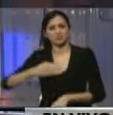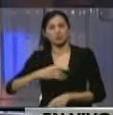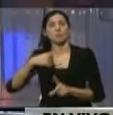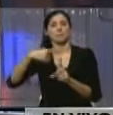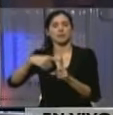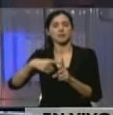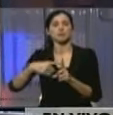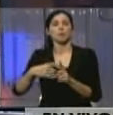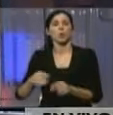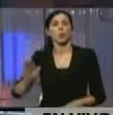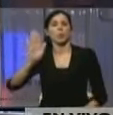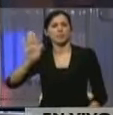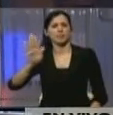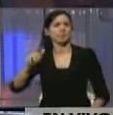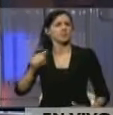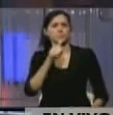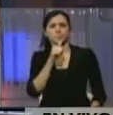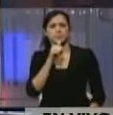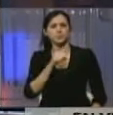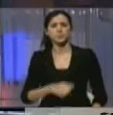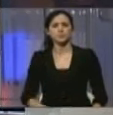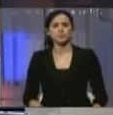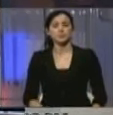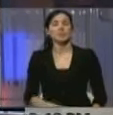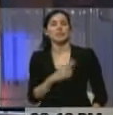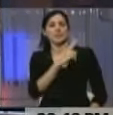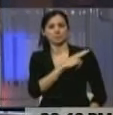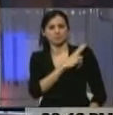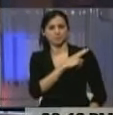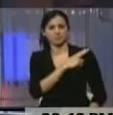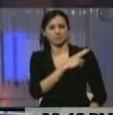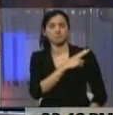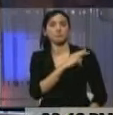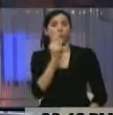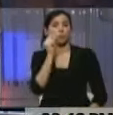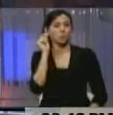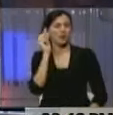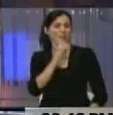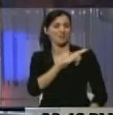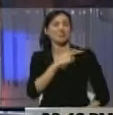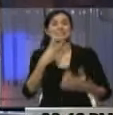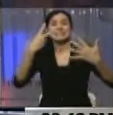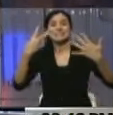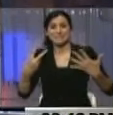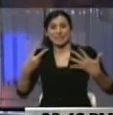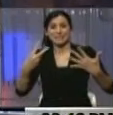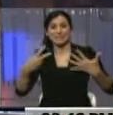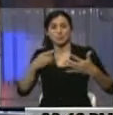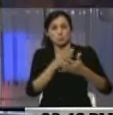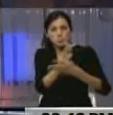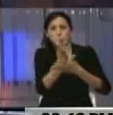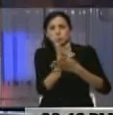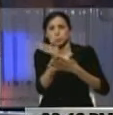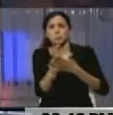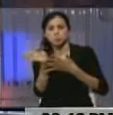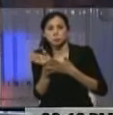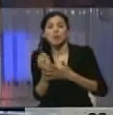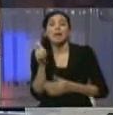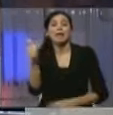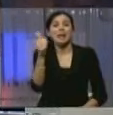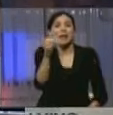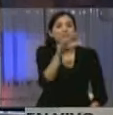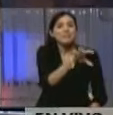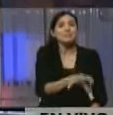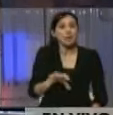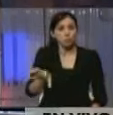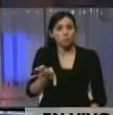vamos a juramentar a los jefes y a las jefas de las 7 vértices por estado. Y esto es un sistema que